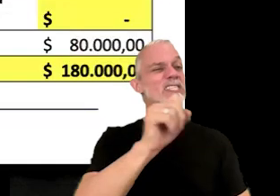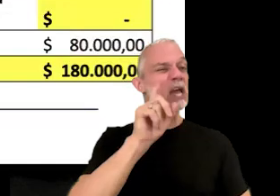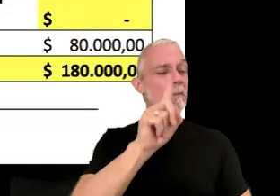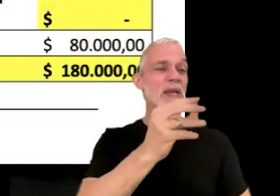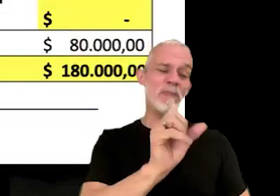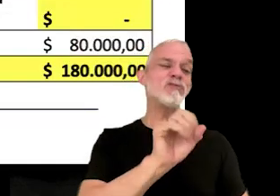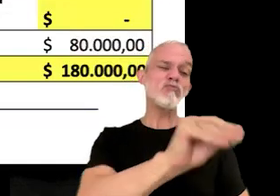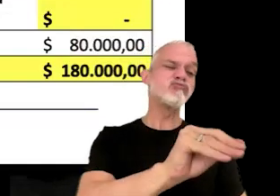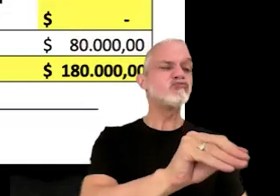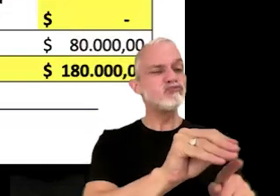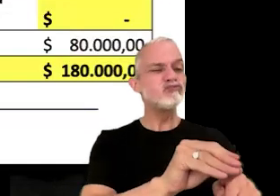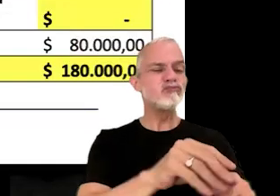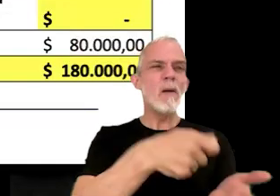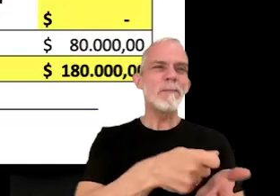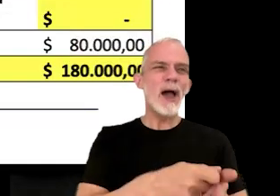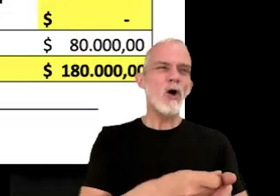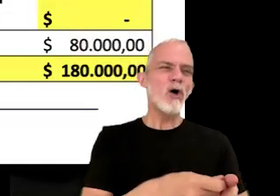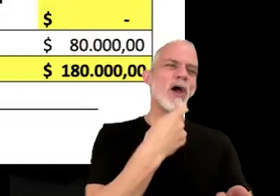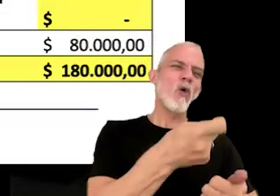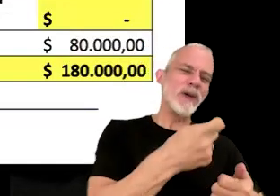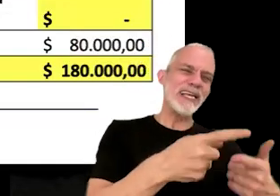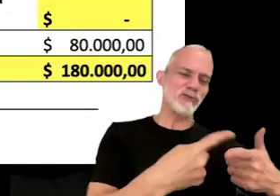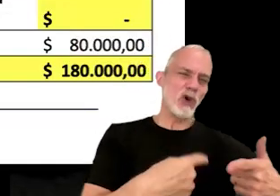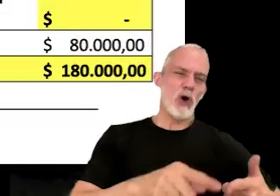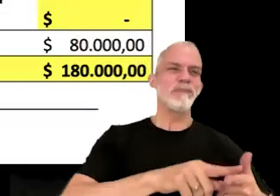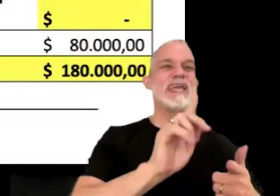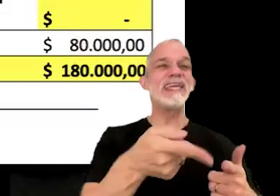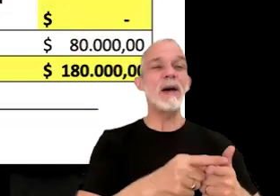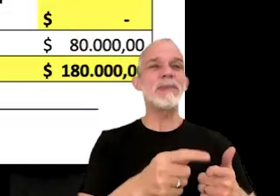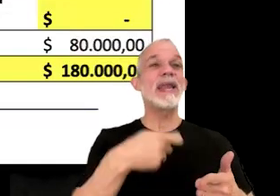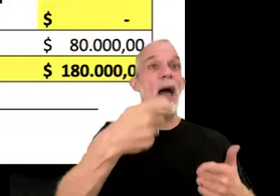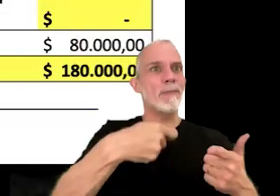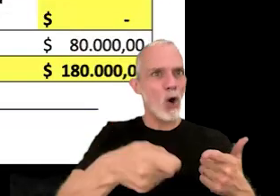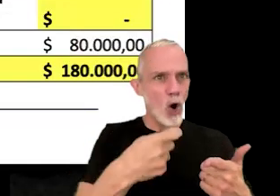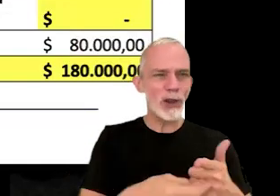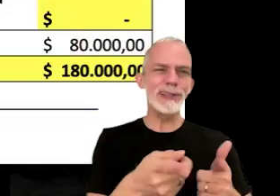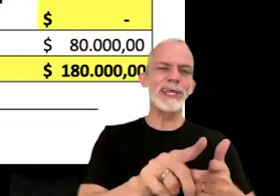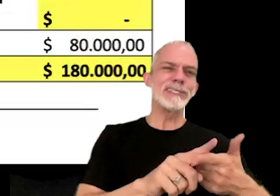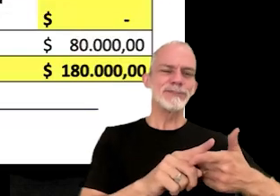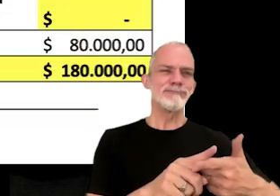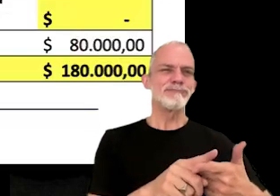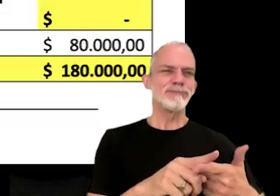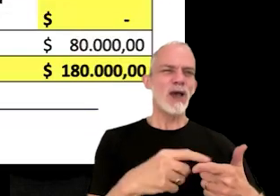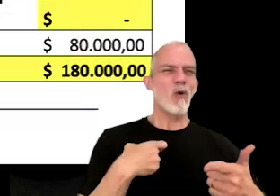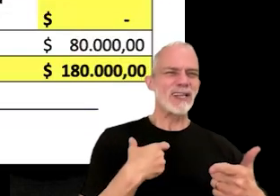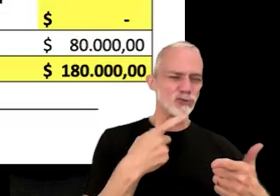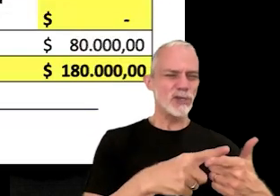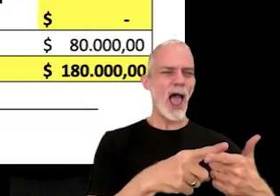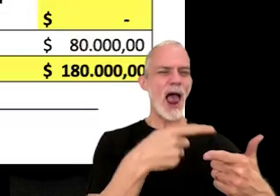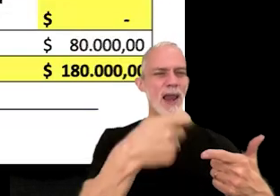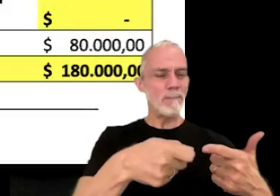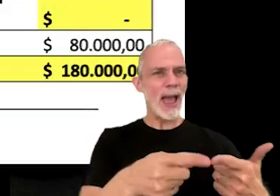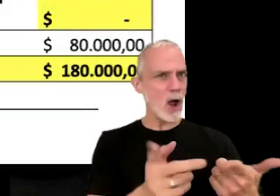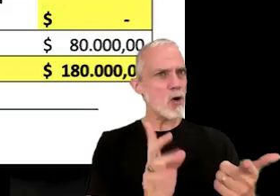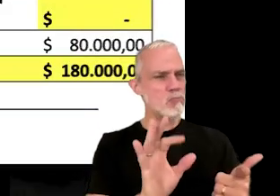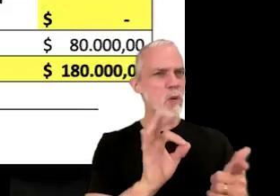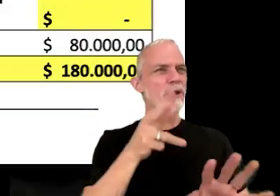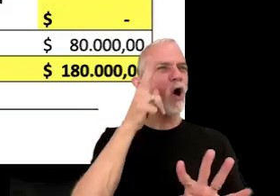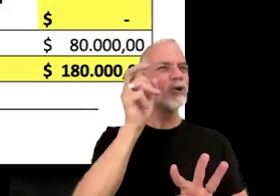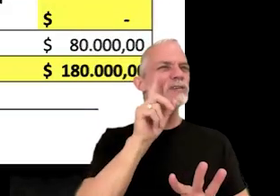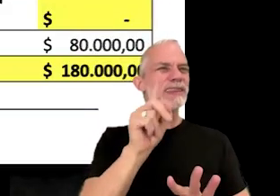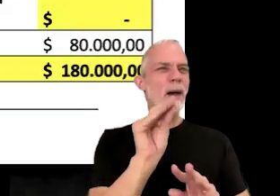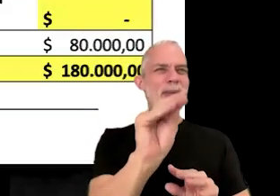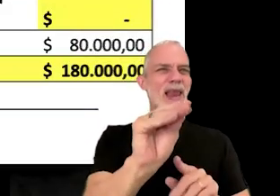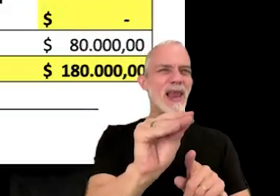pesos de contribuciones, por ejemplo, también pagó aportes y los 80.000 pesos, en